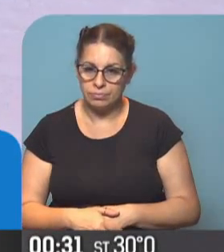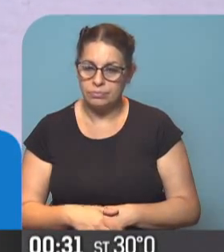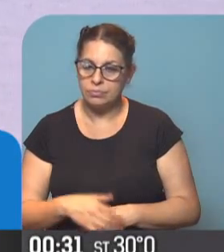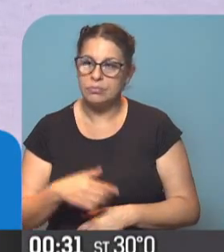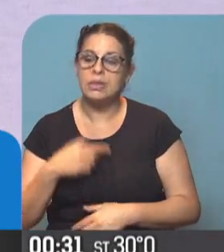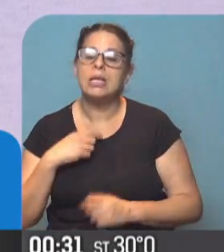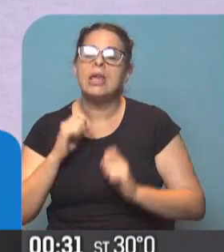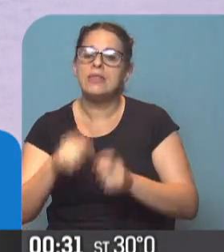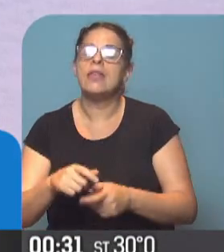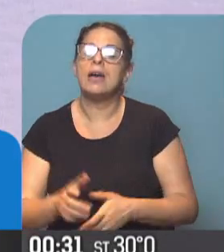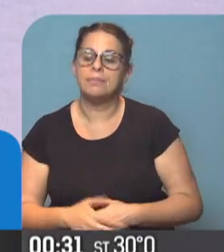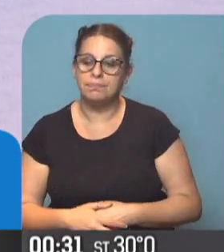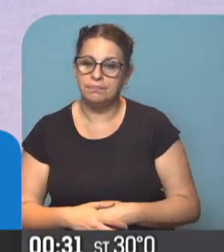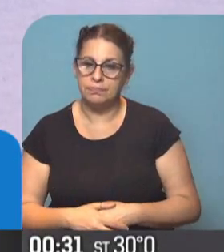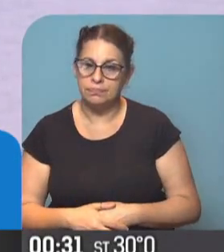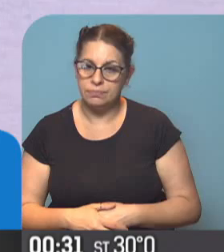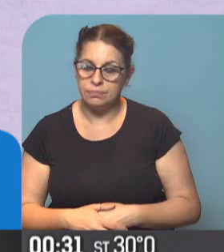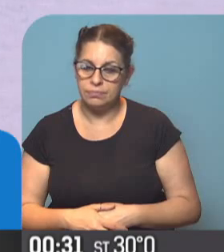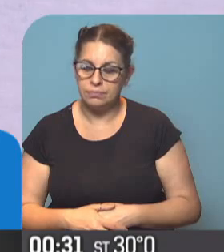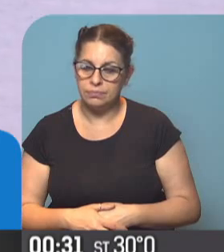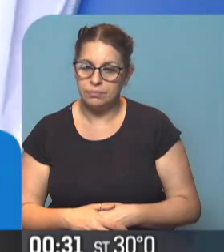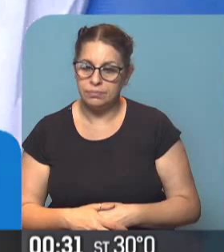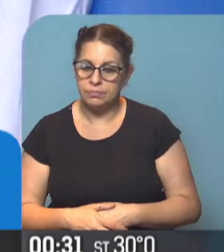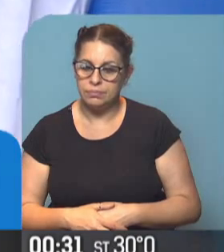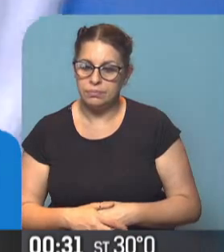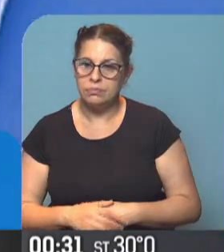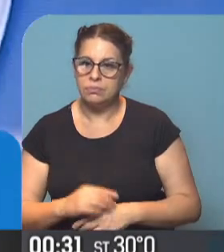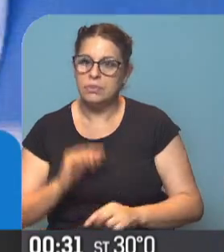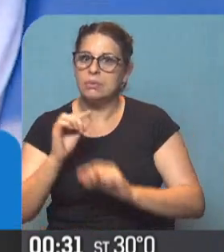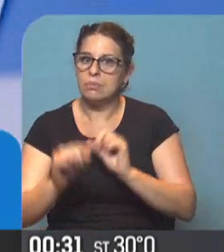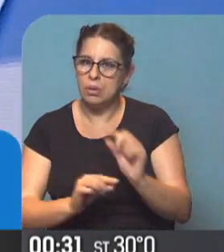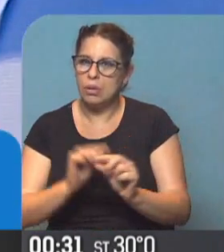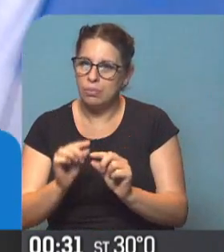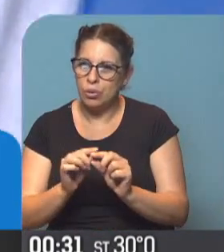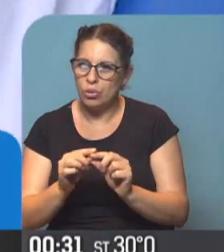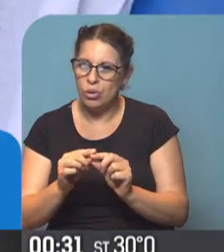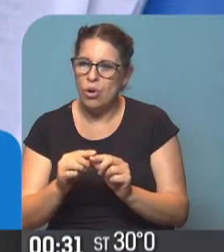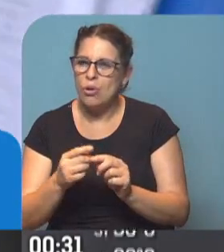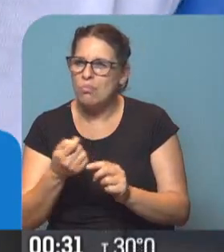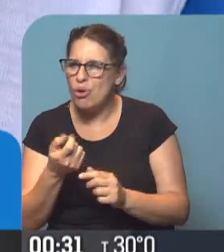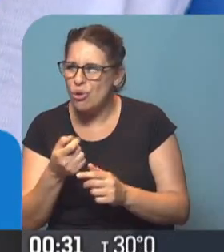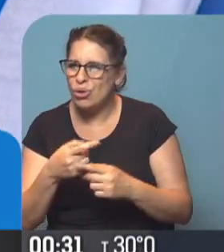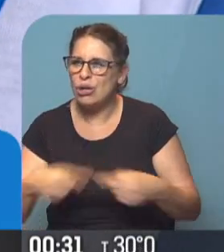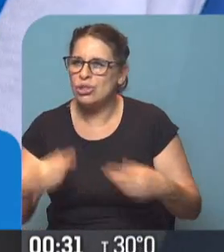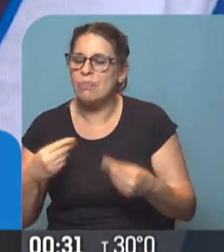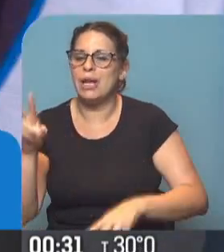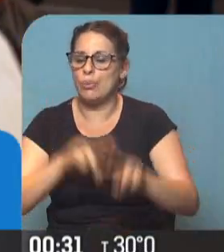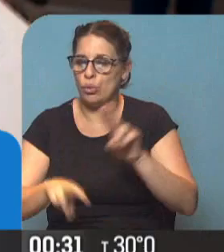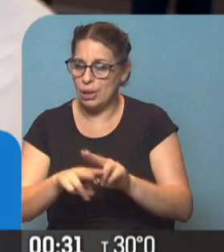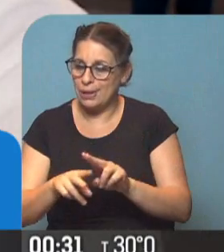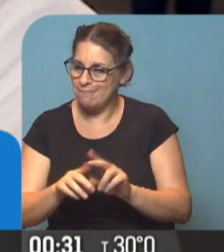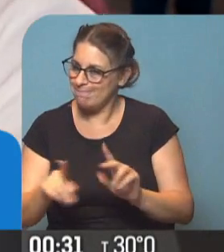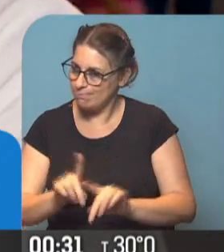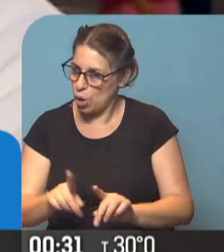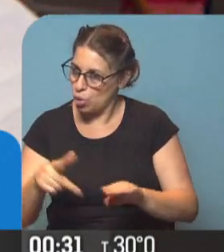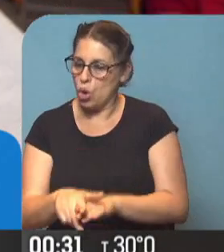de esta tendencia de cada vez menos recursos en la búsqueda y vamos a volver a sumar